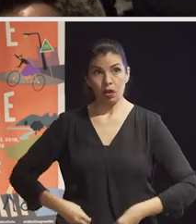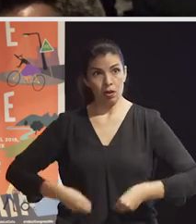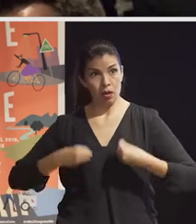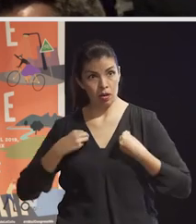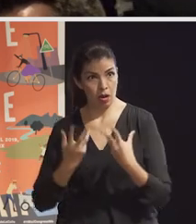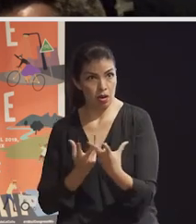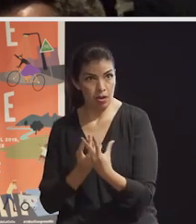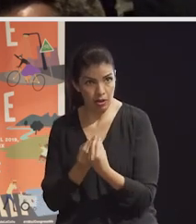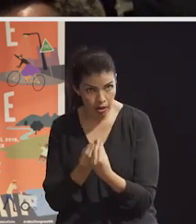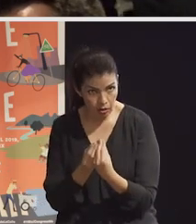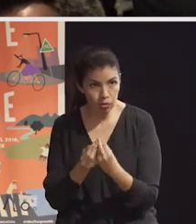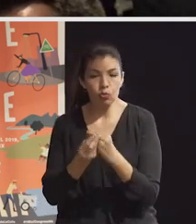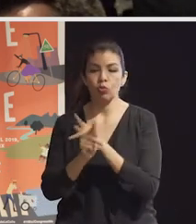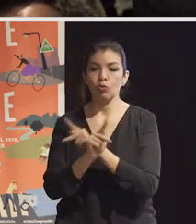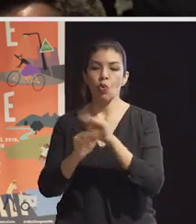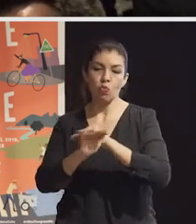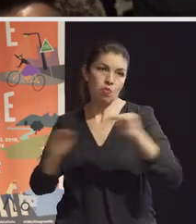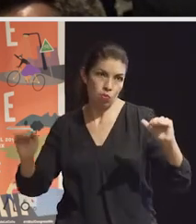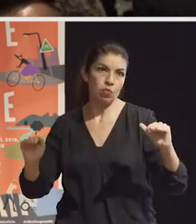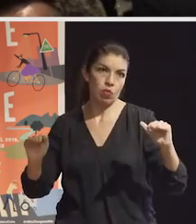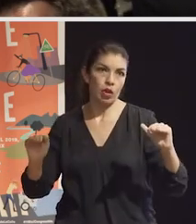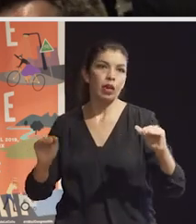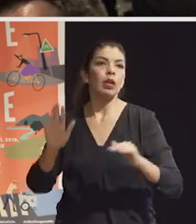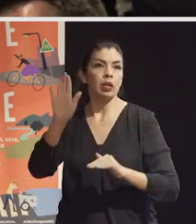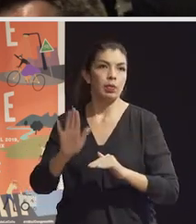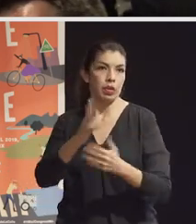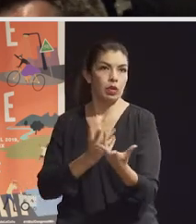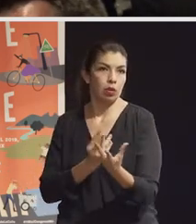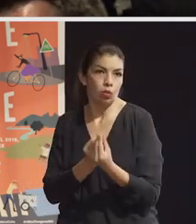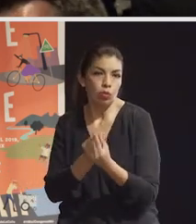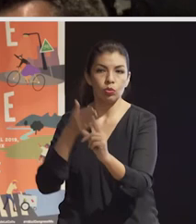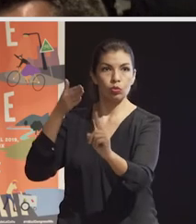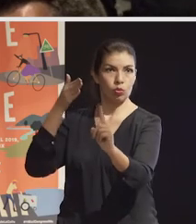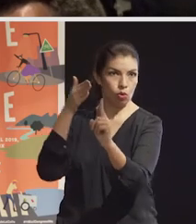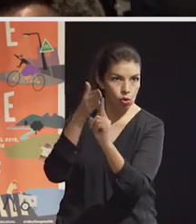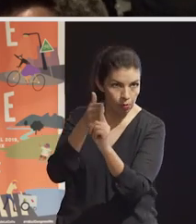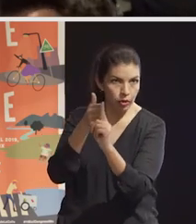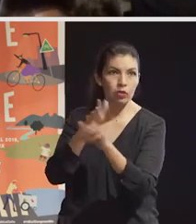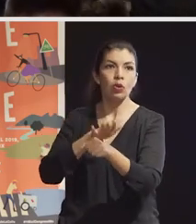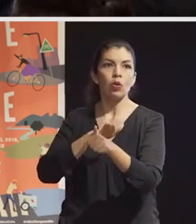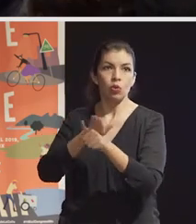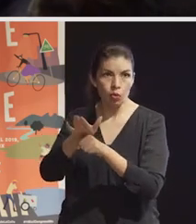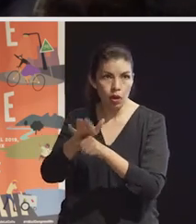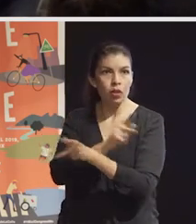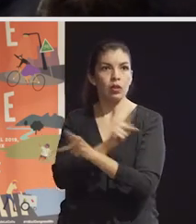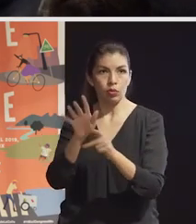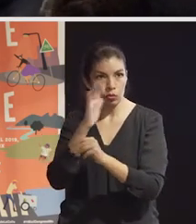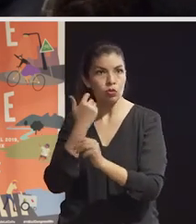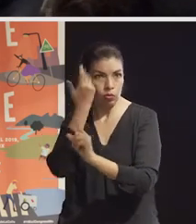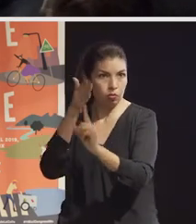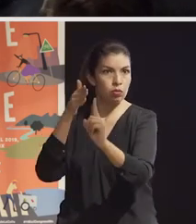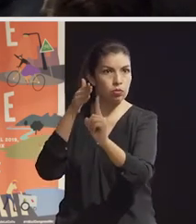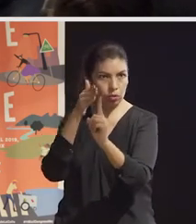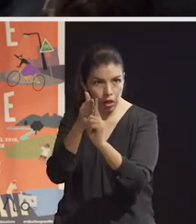de dónde vengas ni quién seas sino que tenemos un objetivo común y eso es lo que genera que en este caso por lo menos desde la experiencia